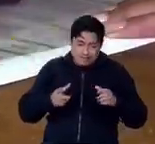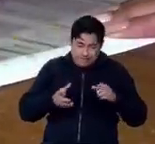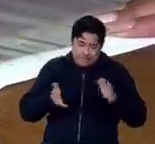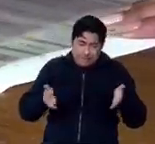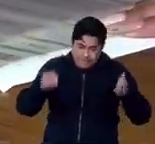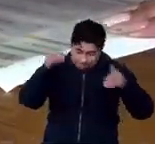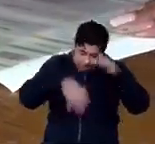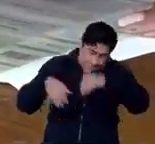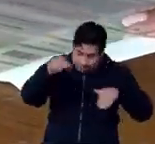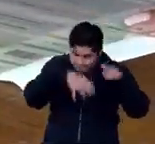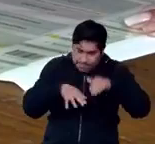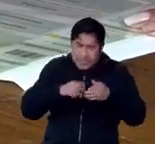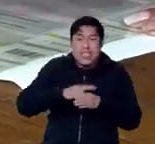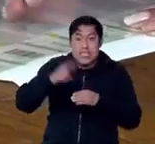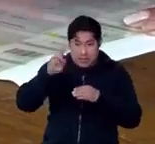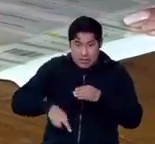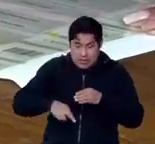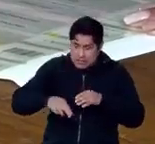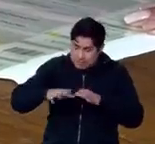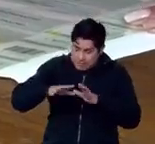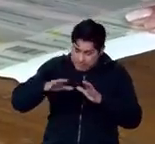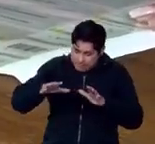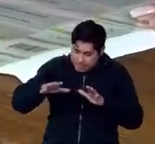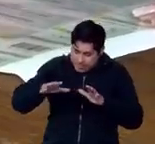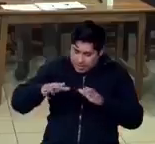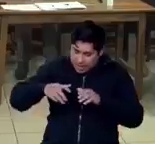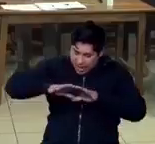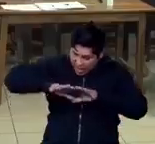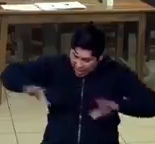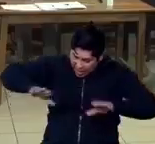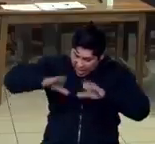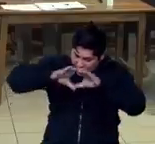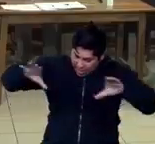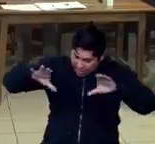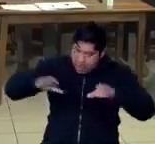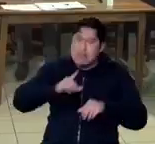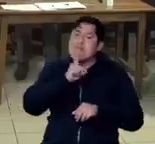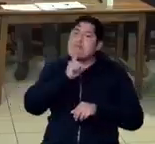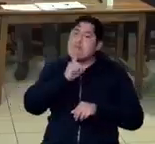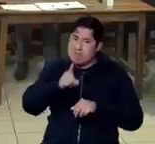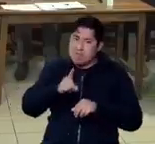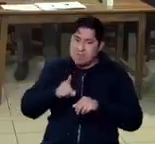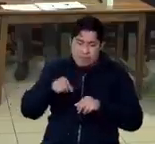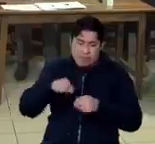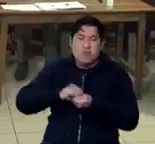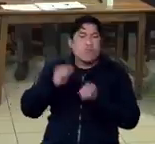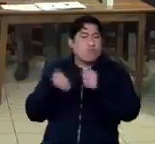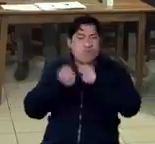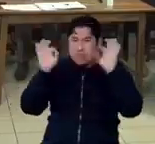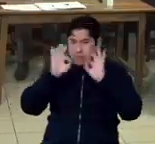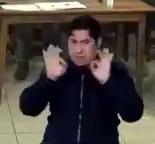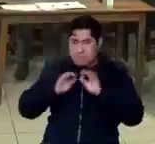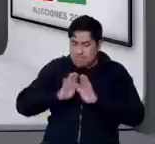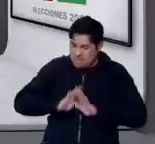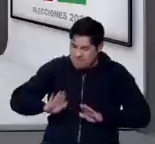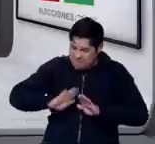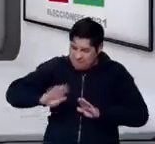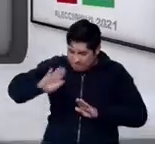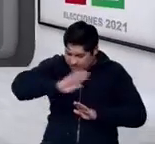adhesivo de seguridad en las secciones de resultados y de observaciones. De esta manera, se aseguran los resultados registrados en el